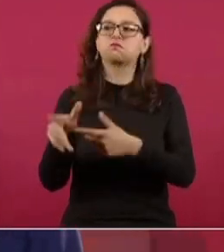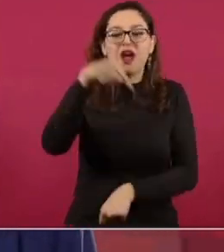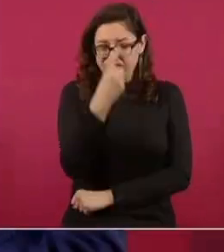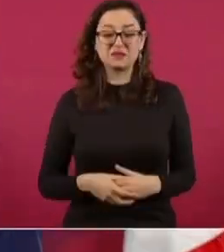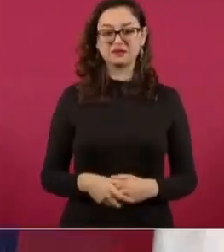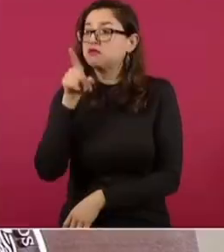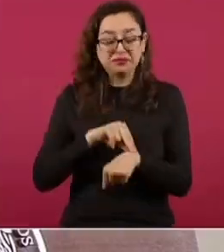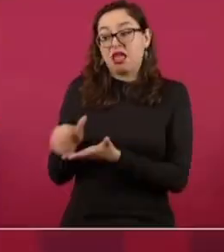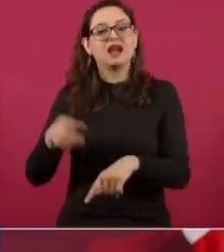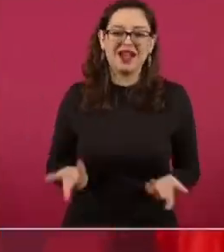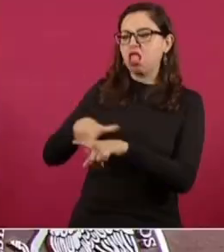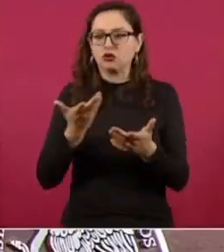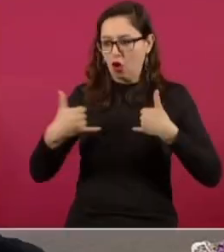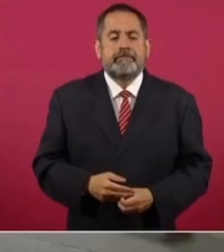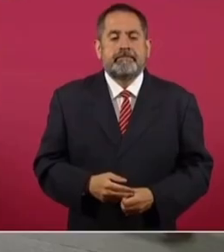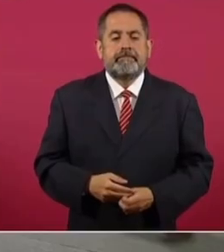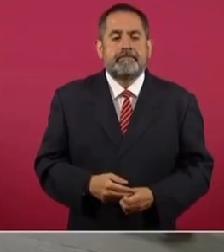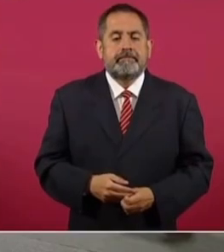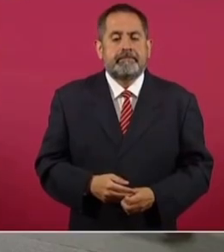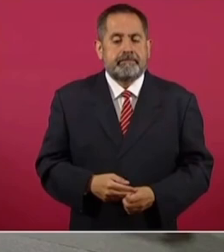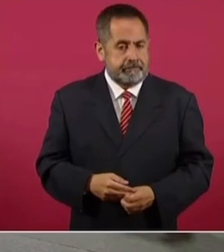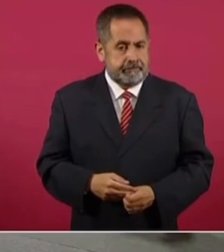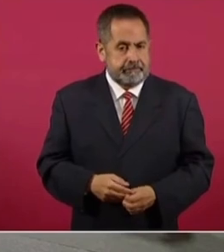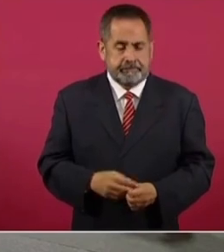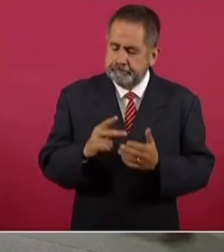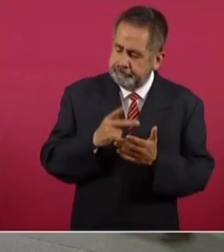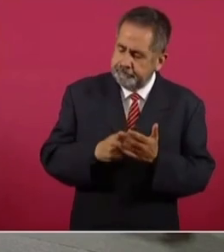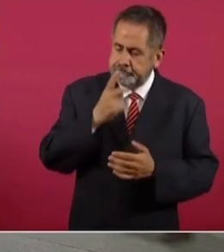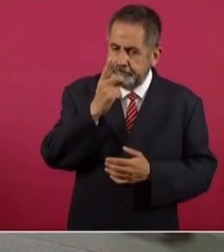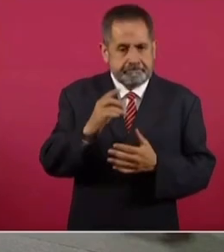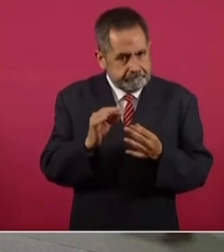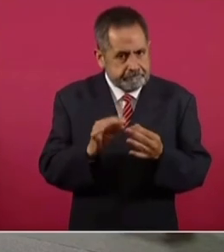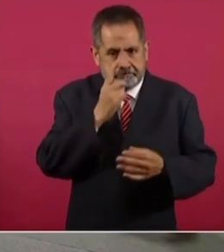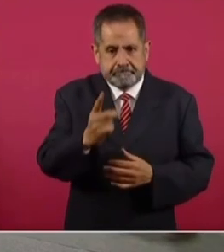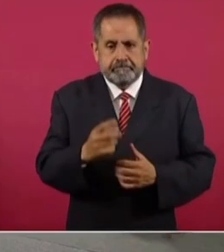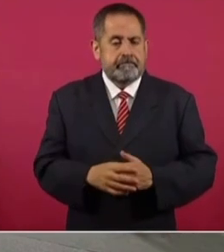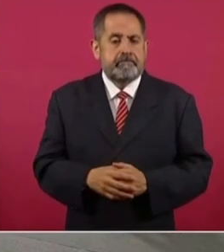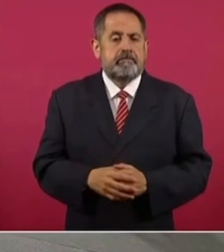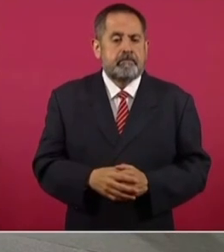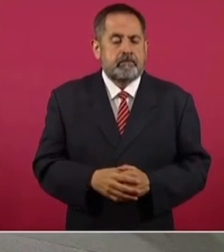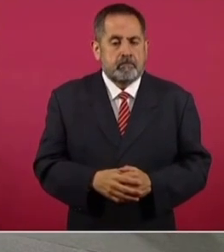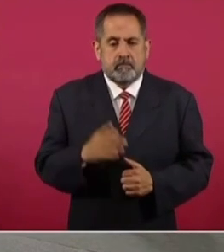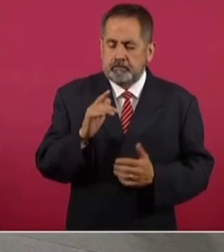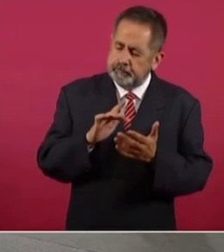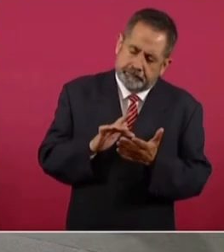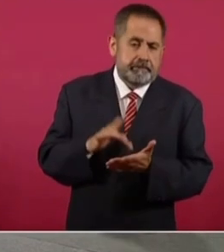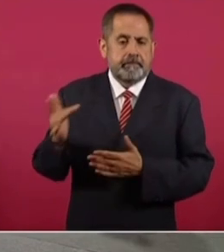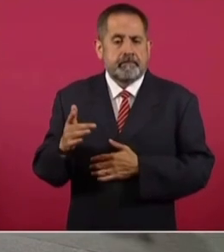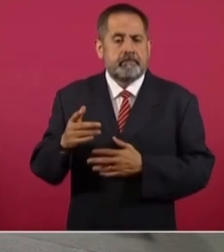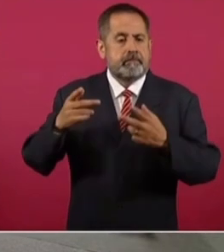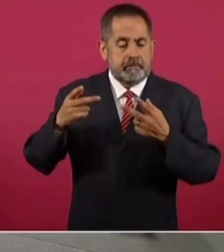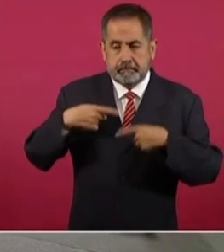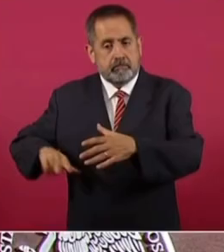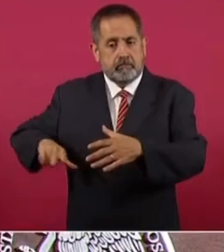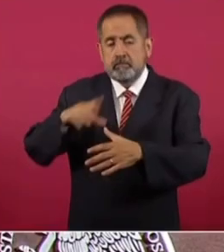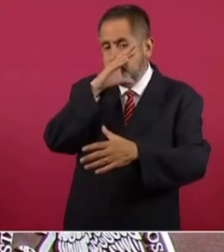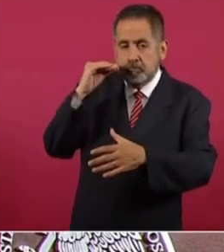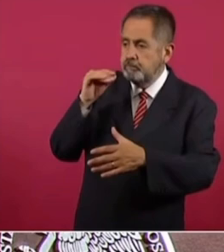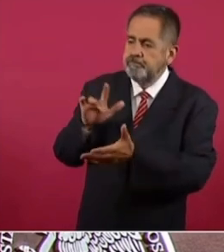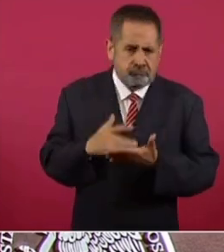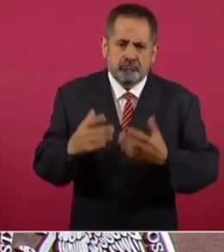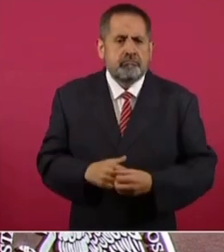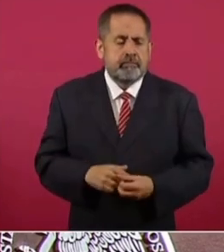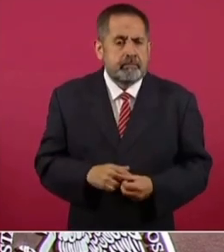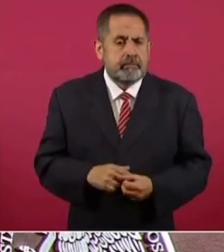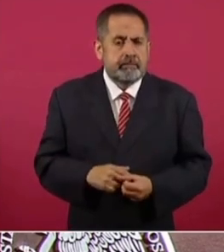país unos momentos después yo insisto que agradecemos mucho el apoyo